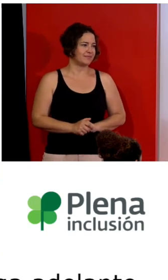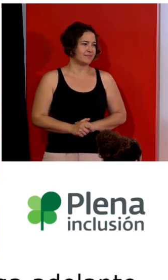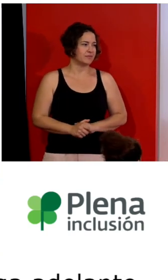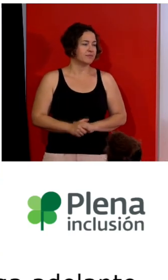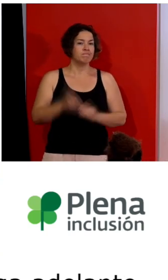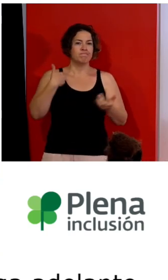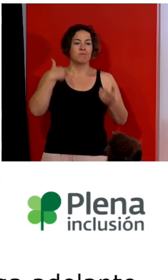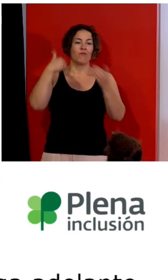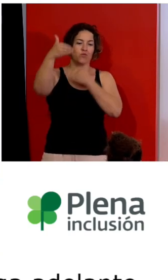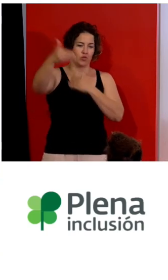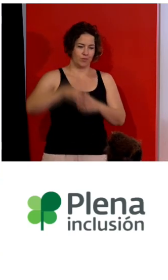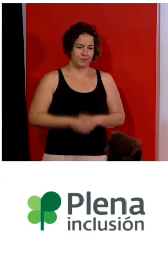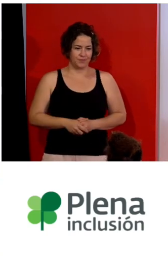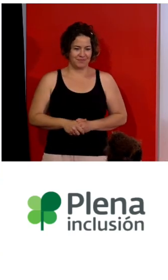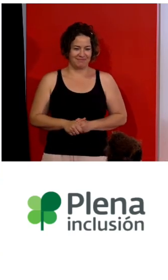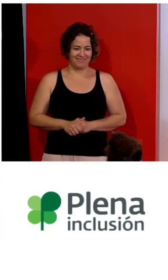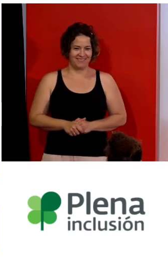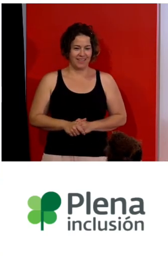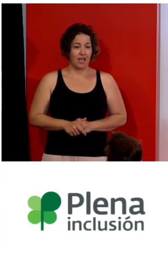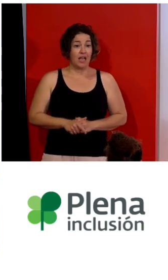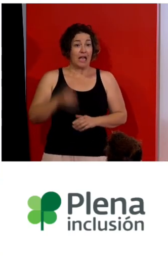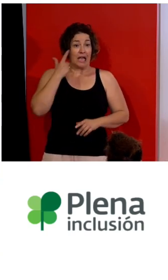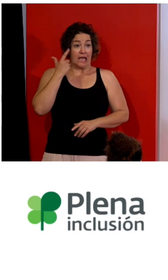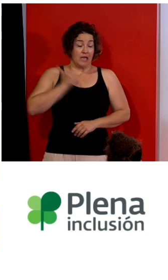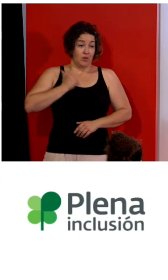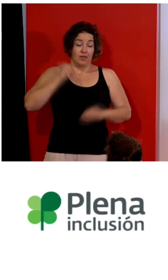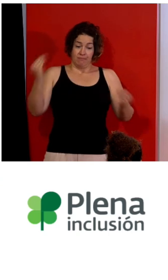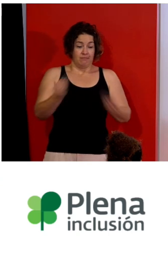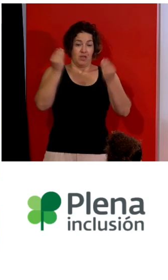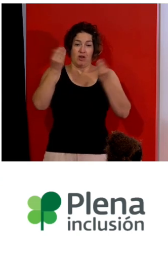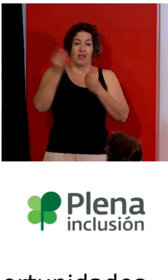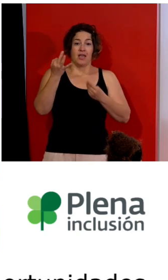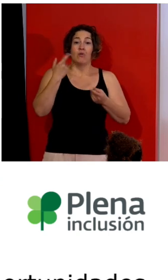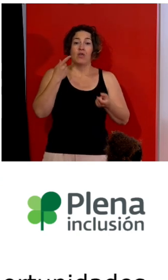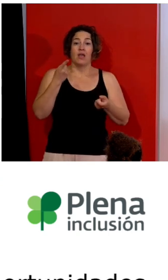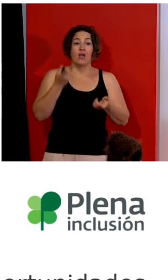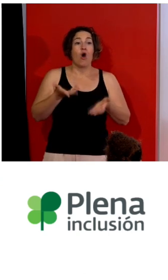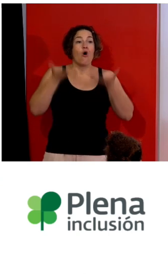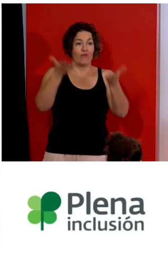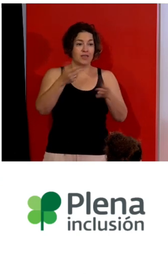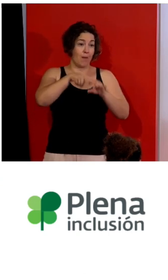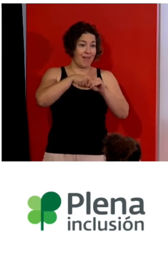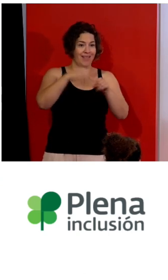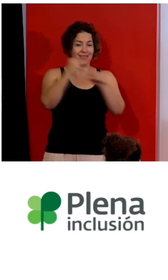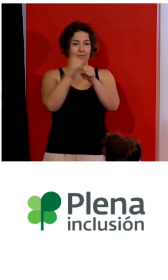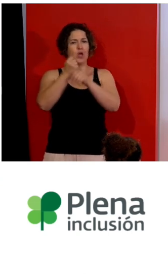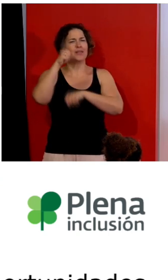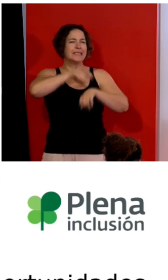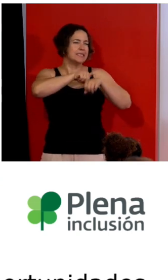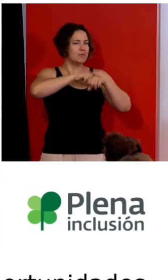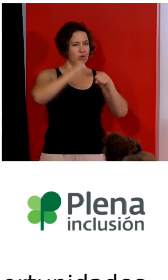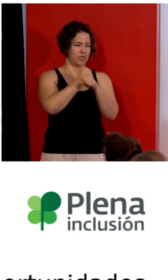Miremos al futuro. Mejoremos las oportunidades tanto en número de oferta de empleo como en tipología de puestos de